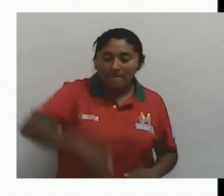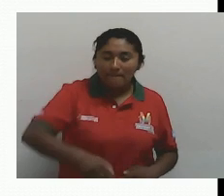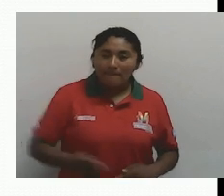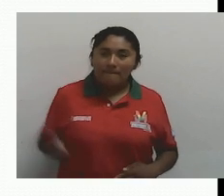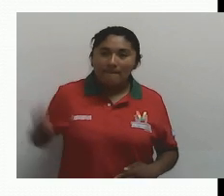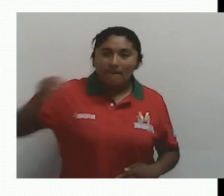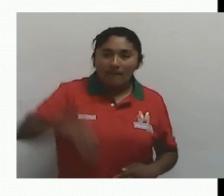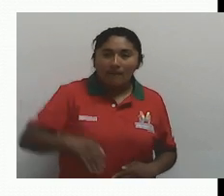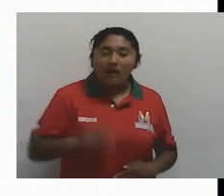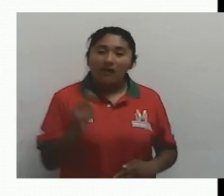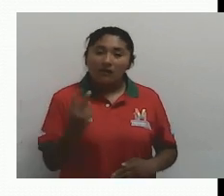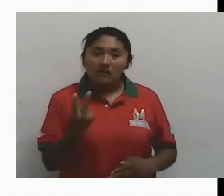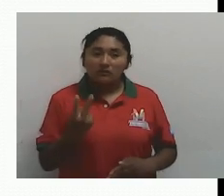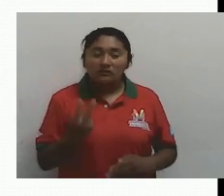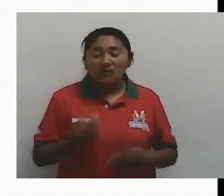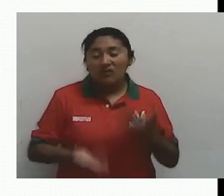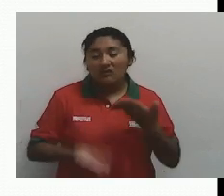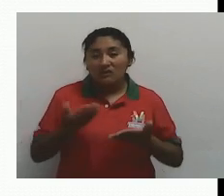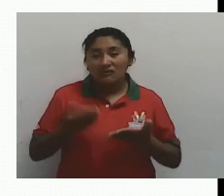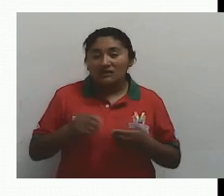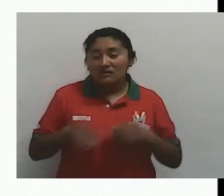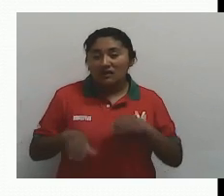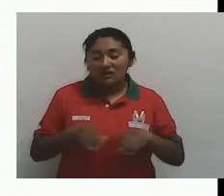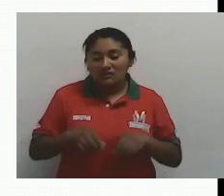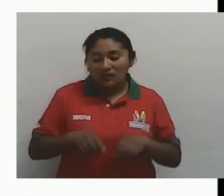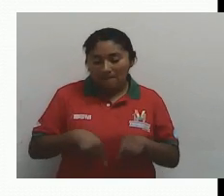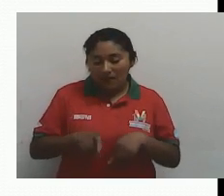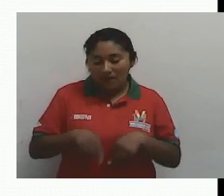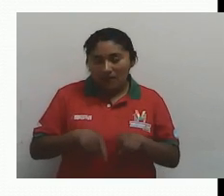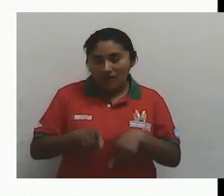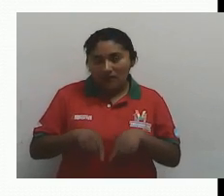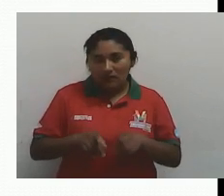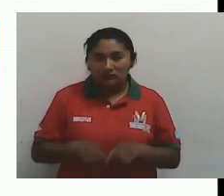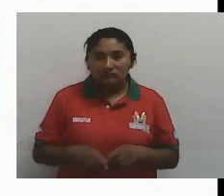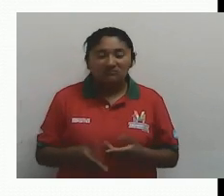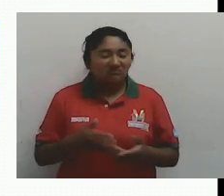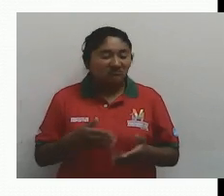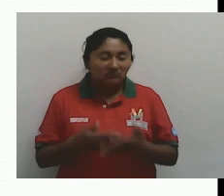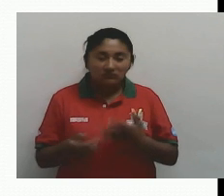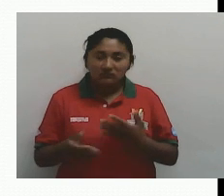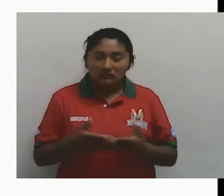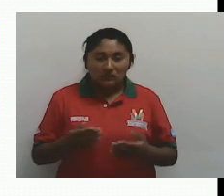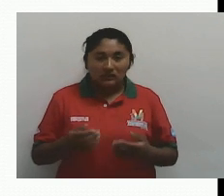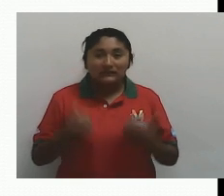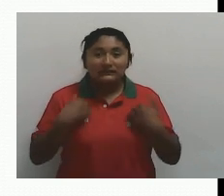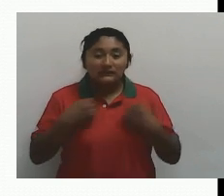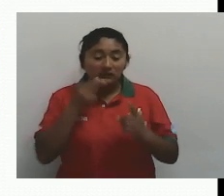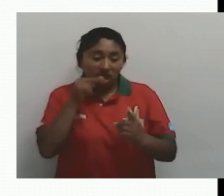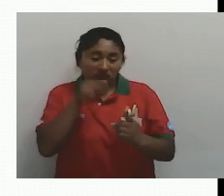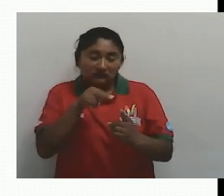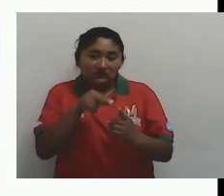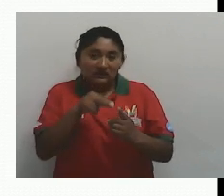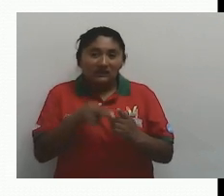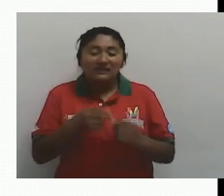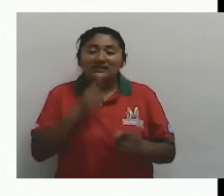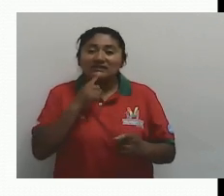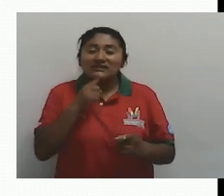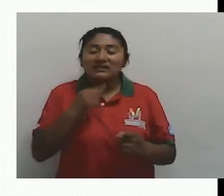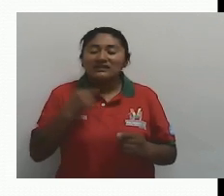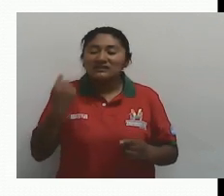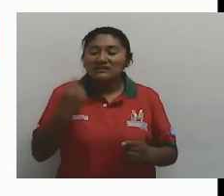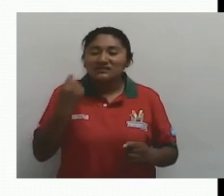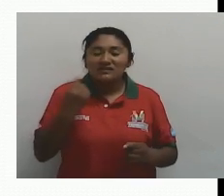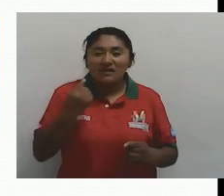único que nos interesa es verificar que esté en posición de espalda y verificar estas dos reglas,